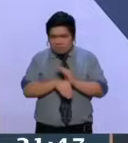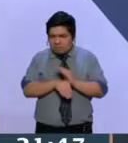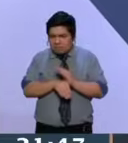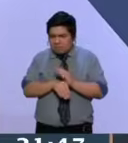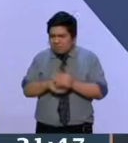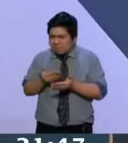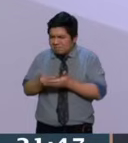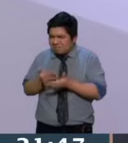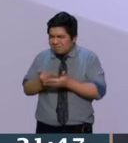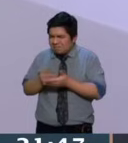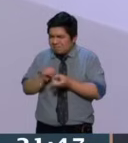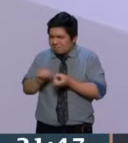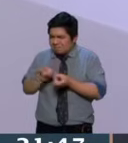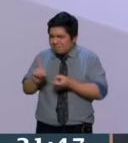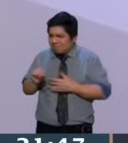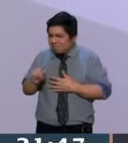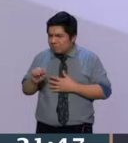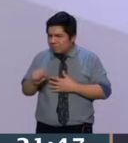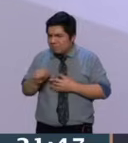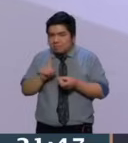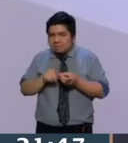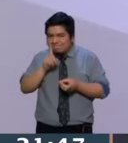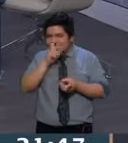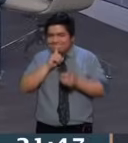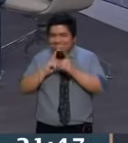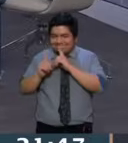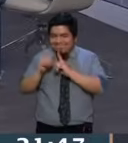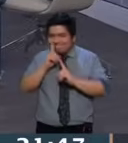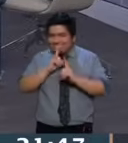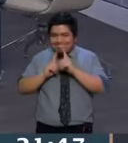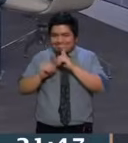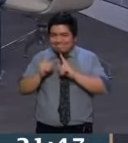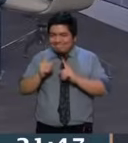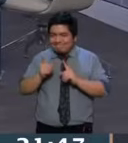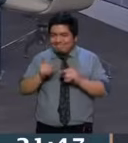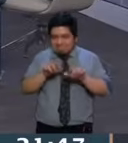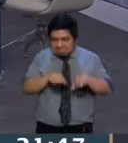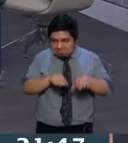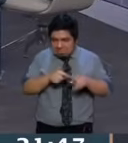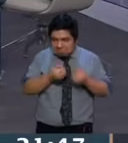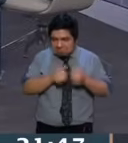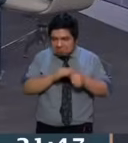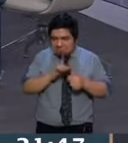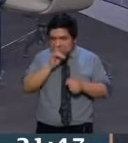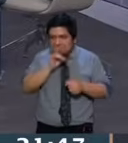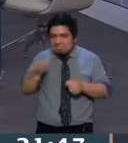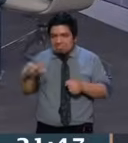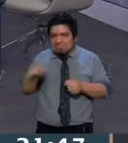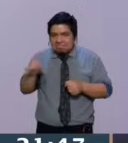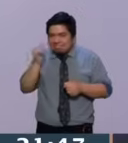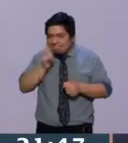datos, Daniela, estás mintiendo. Está en el sistema. Pues mira, la gente lo va a ver en el sistema, estás mintiendo. Ustedes mienten